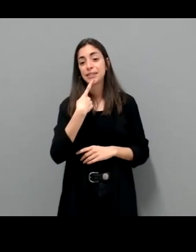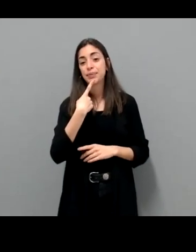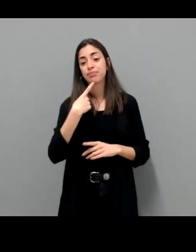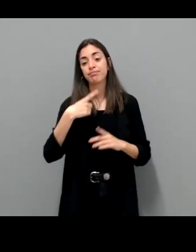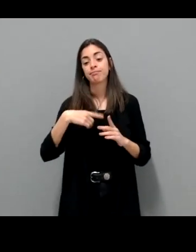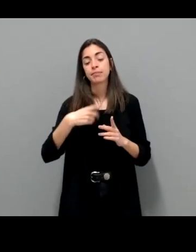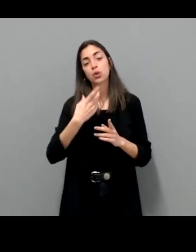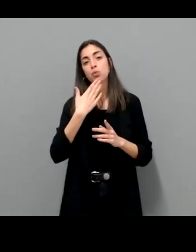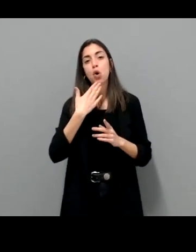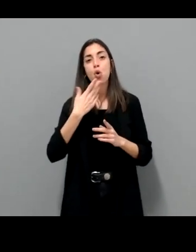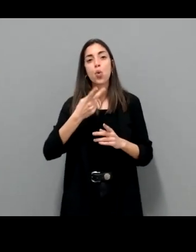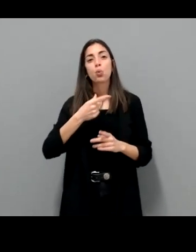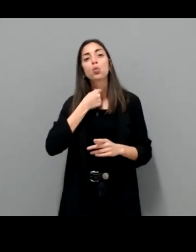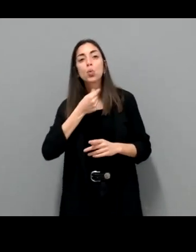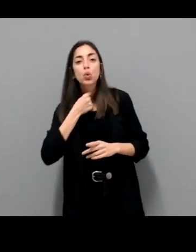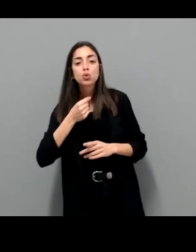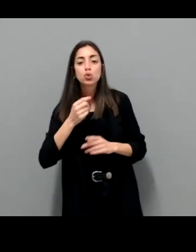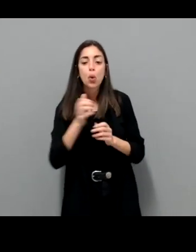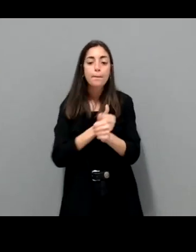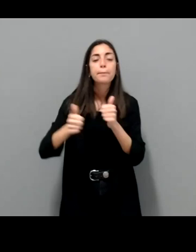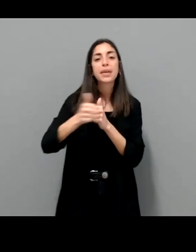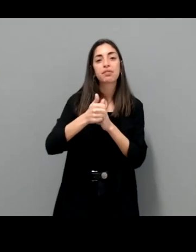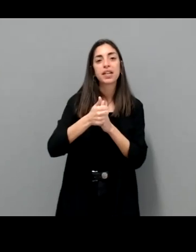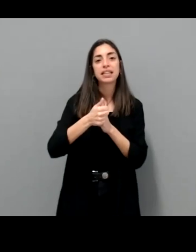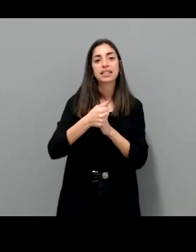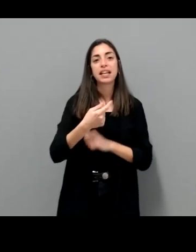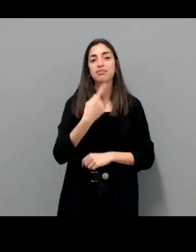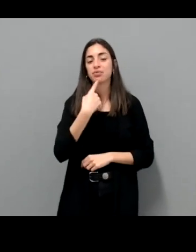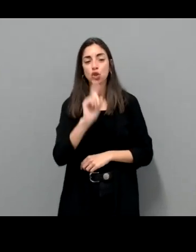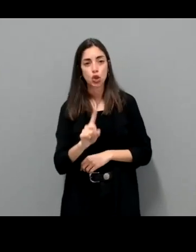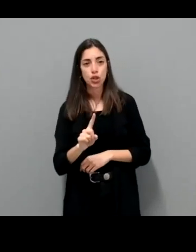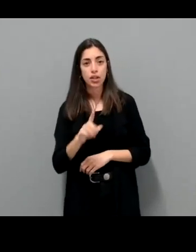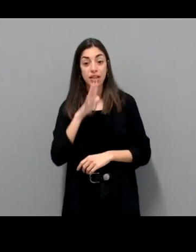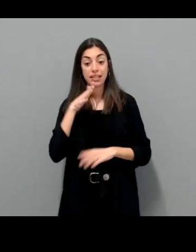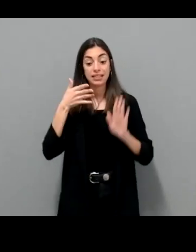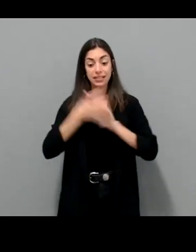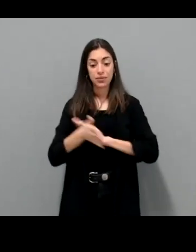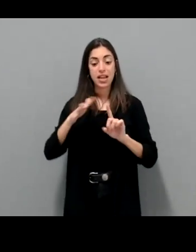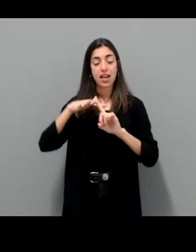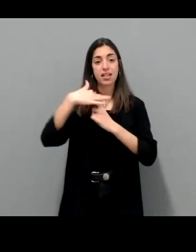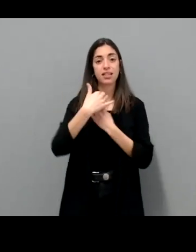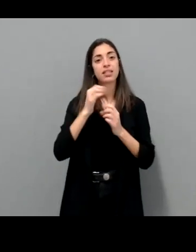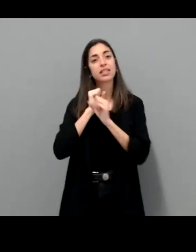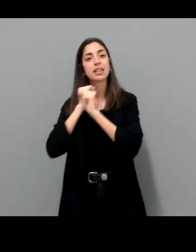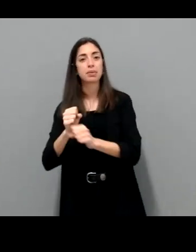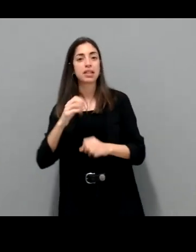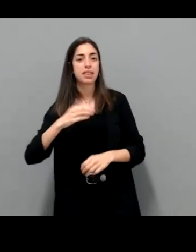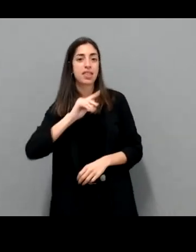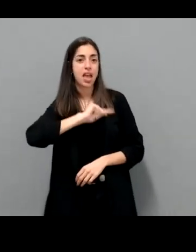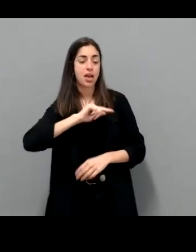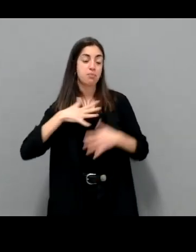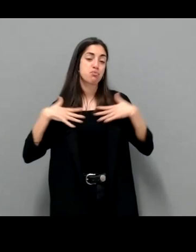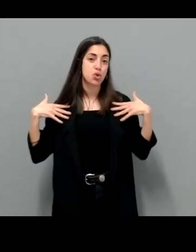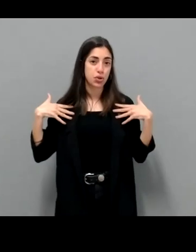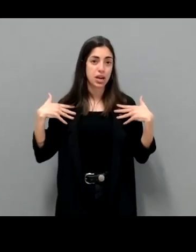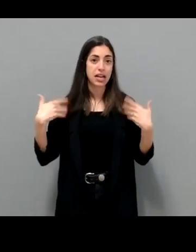y preferencias, situación que produce dependencia emocional. Lo habitual es que las mujeres